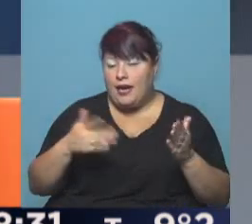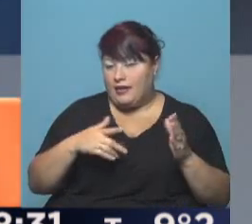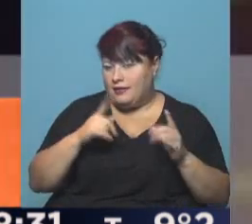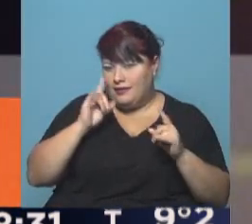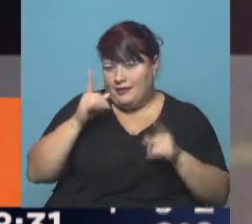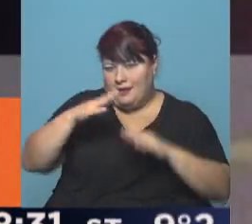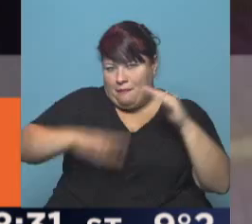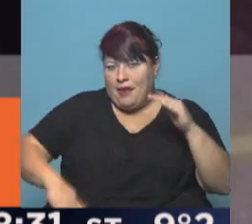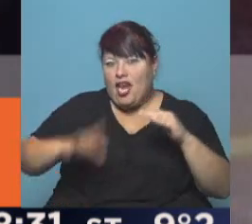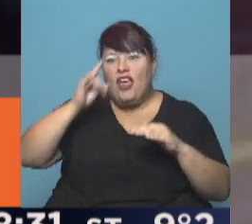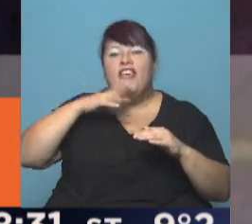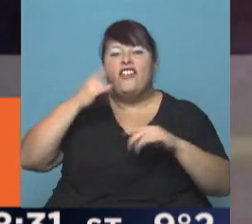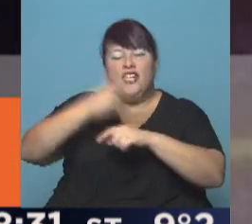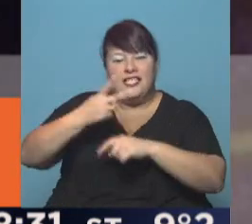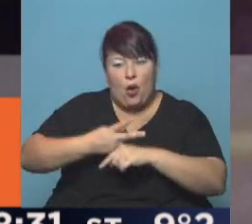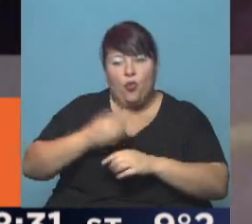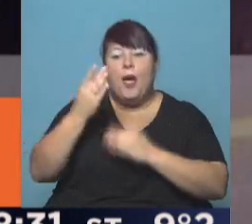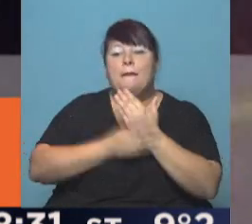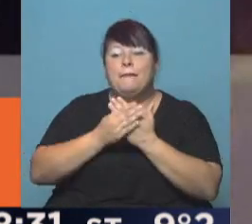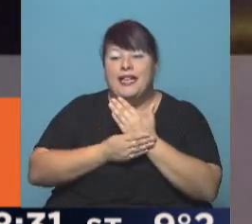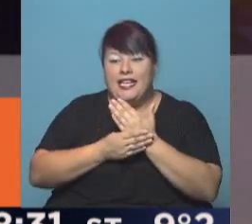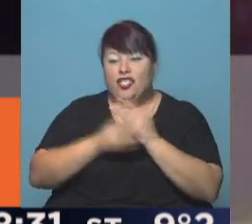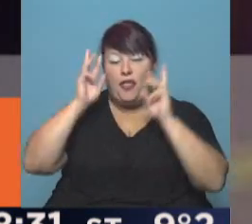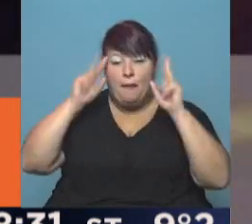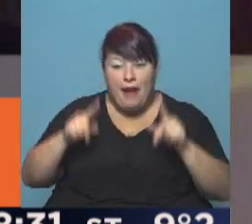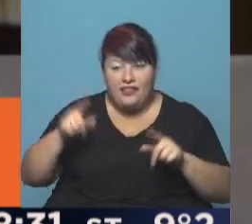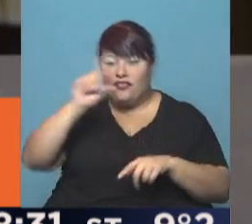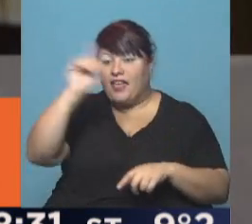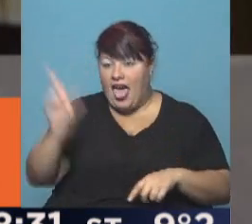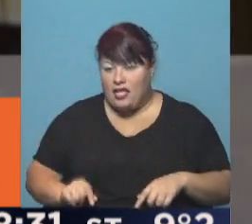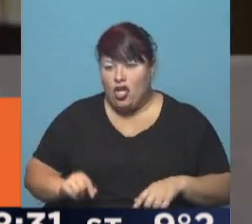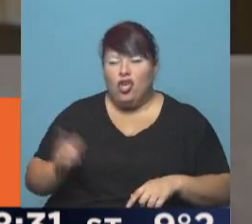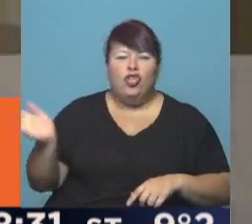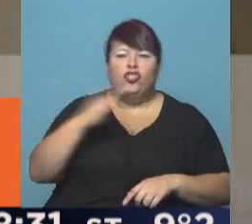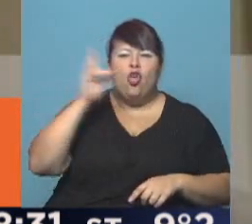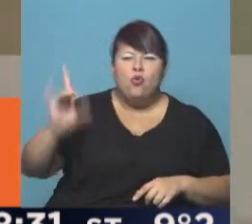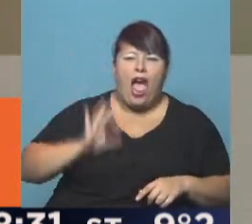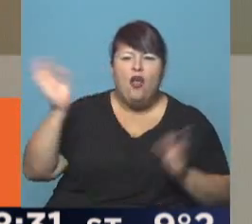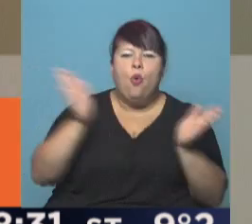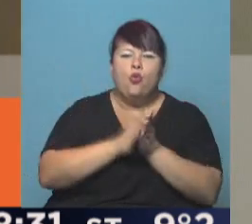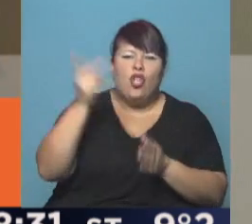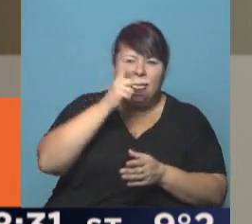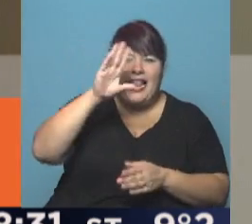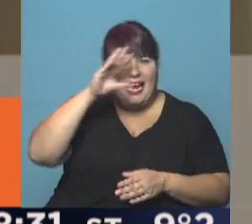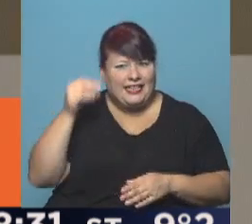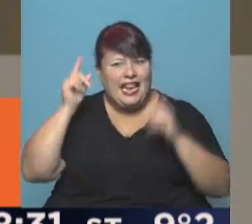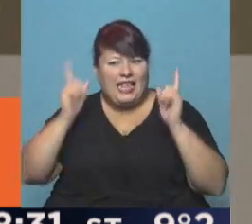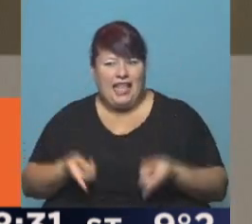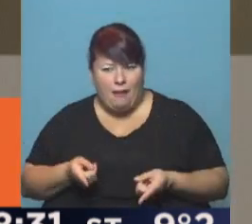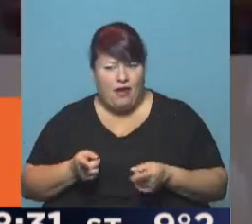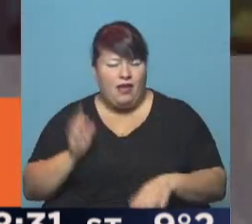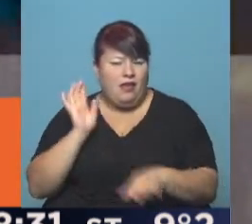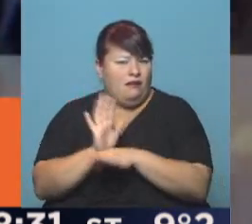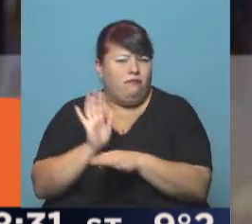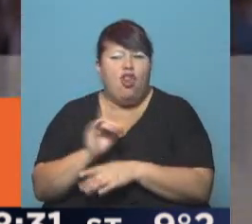inmediato inferior de Julio De Vido, ministro de Planificación Federal de todos los años de Néstor Kirchner y de Cristina Fernández de Kirchner. Es